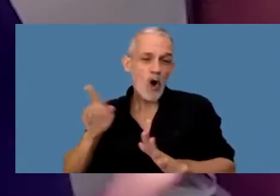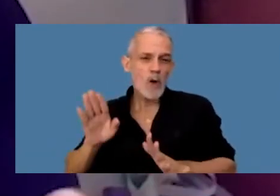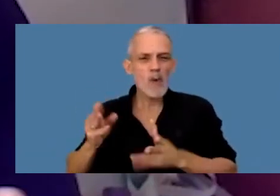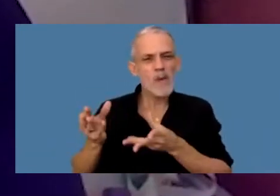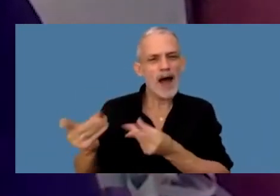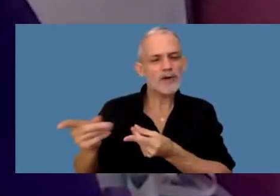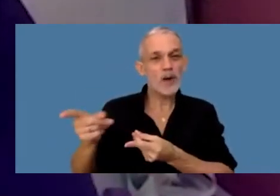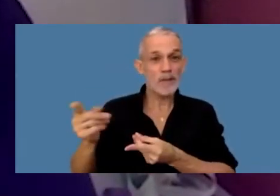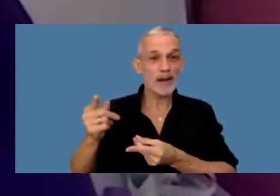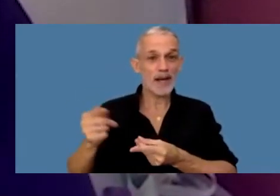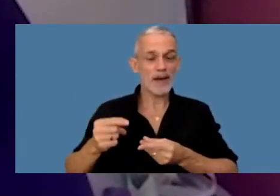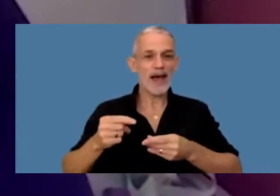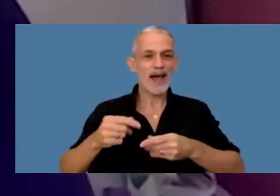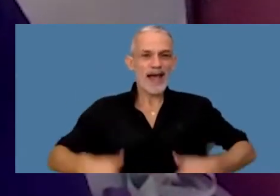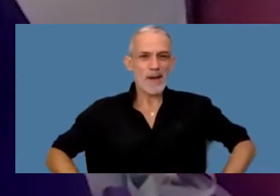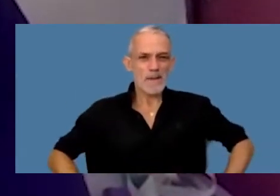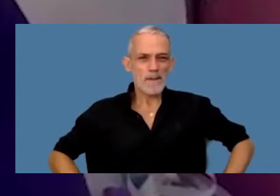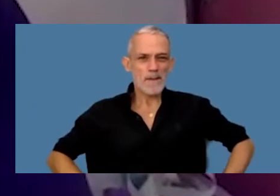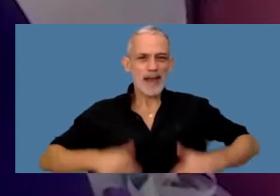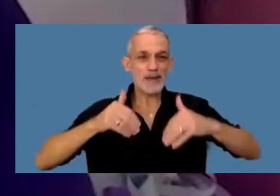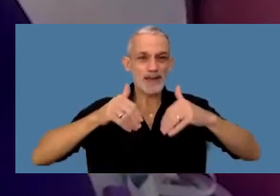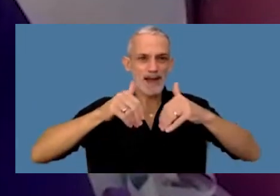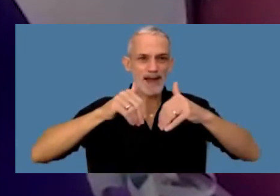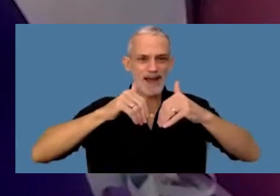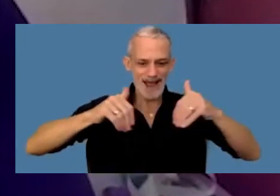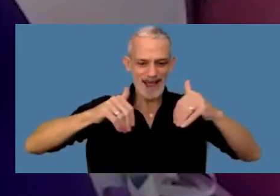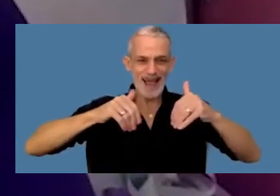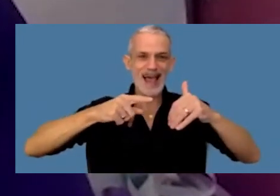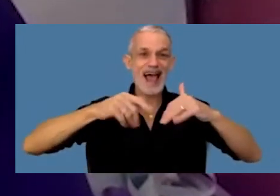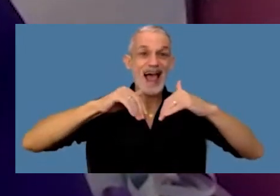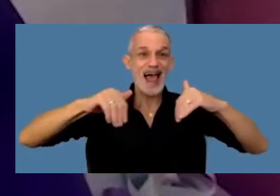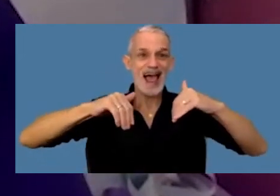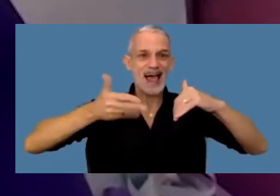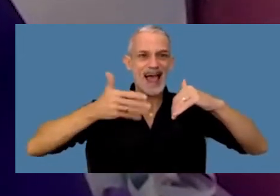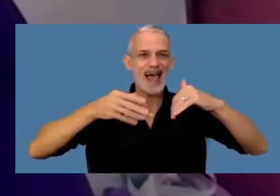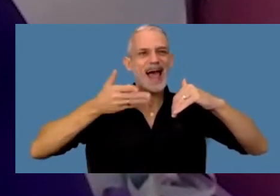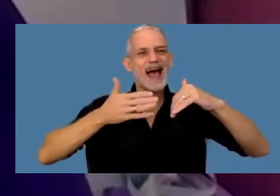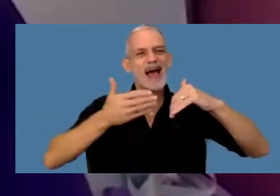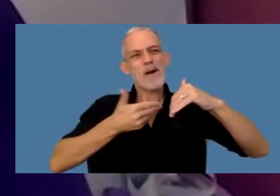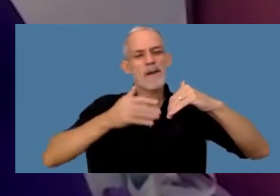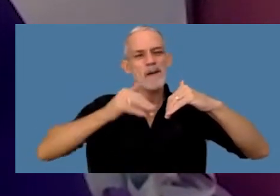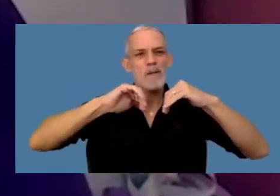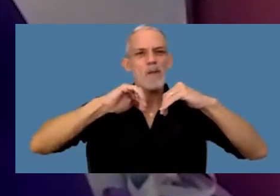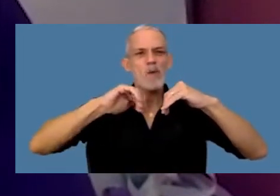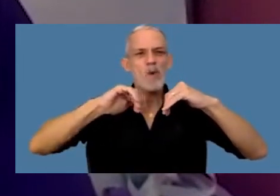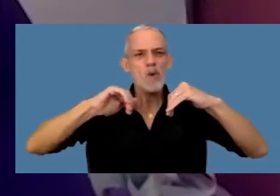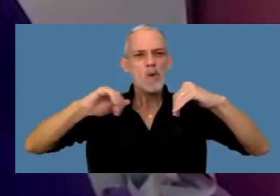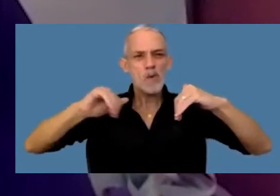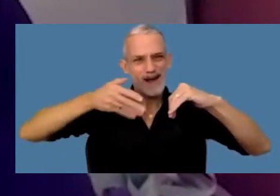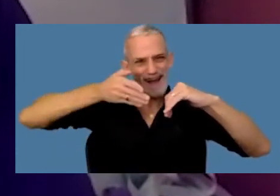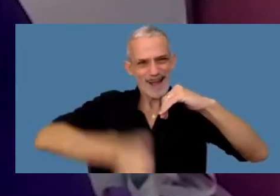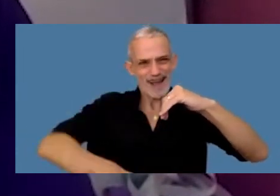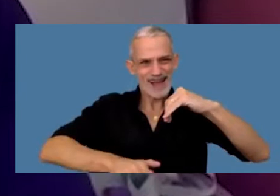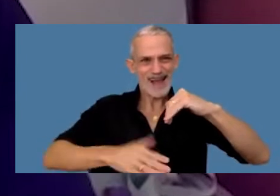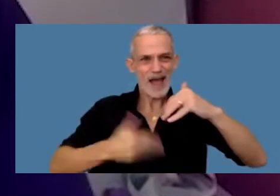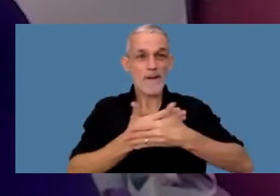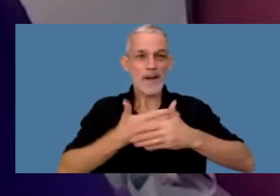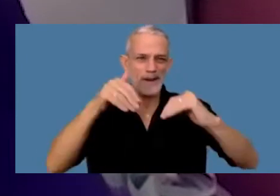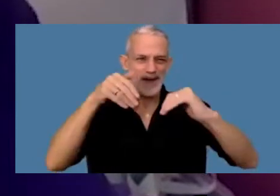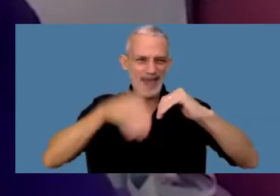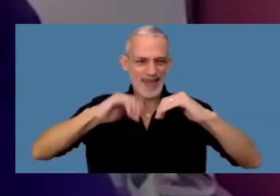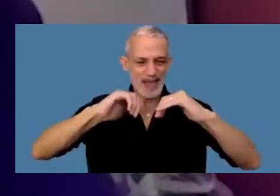atravesar esos dolores que van surgiendo, y por ahí